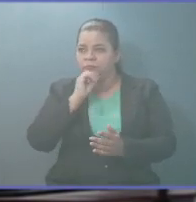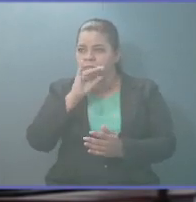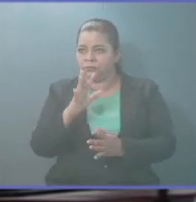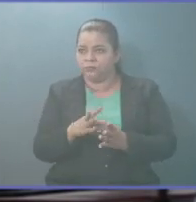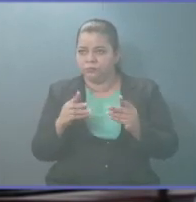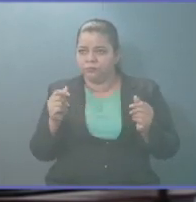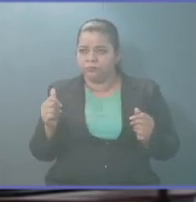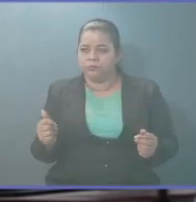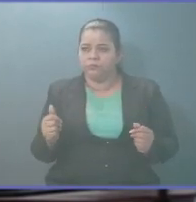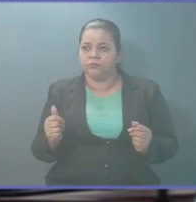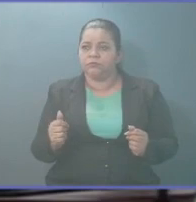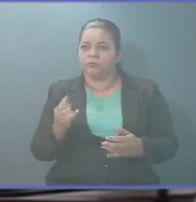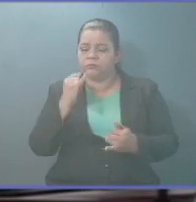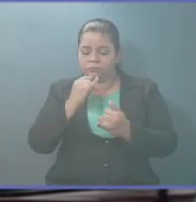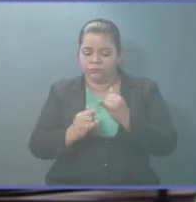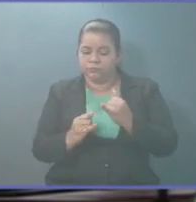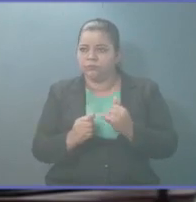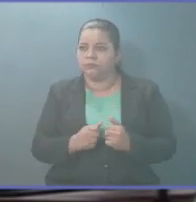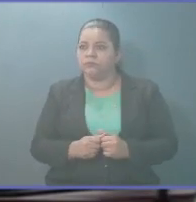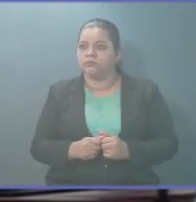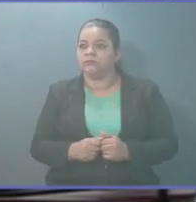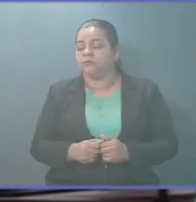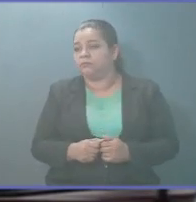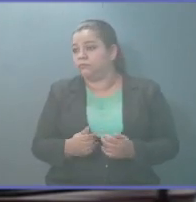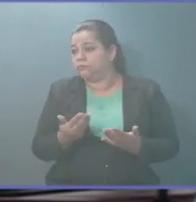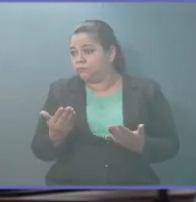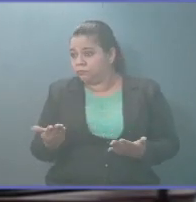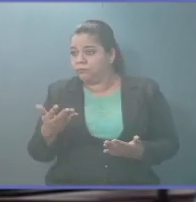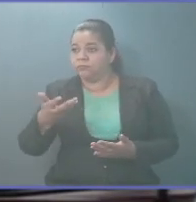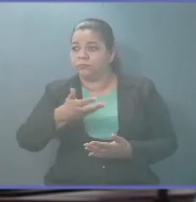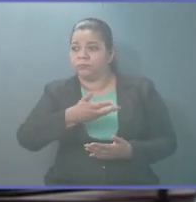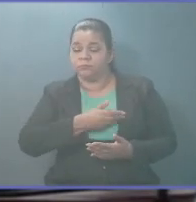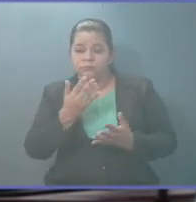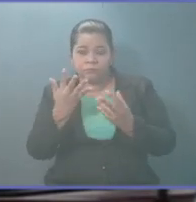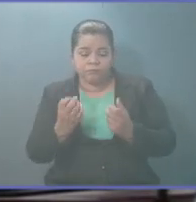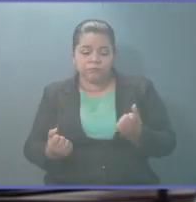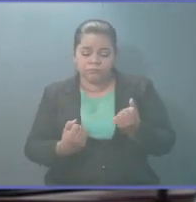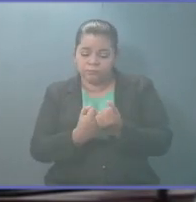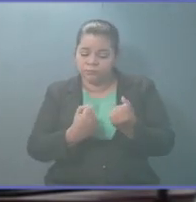víctima. Entonces sería. Se estima.